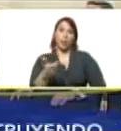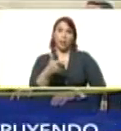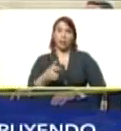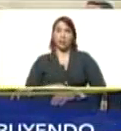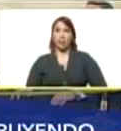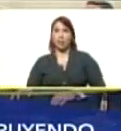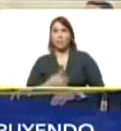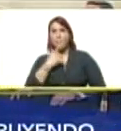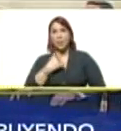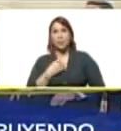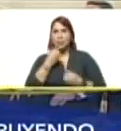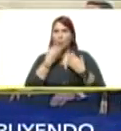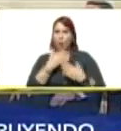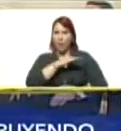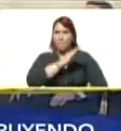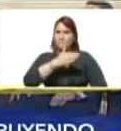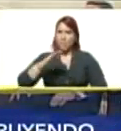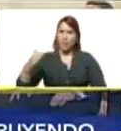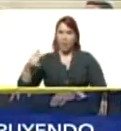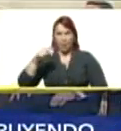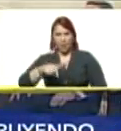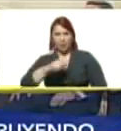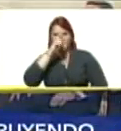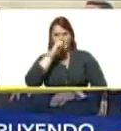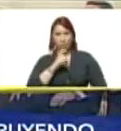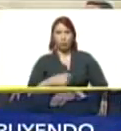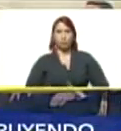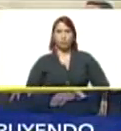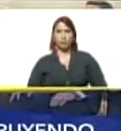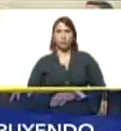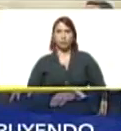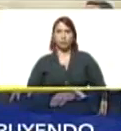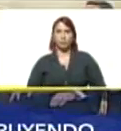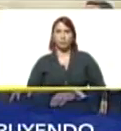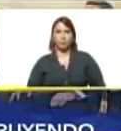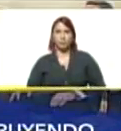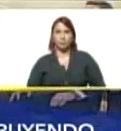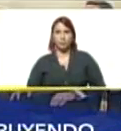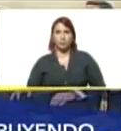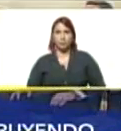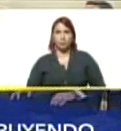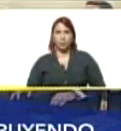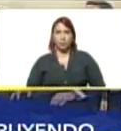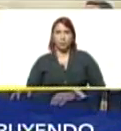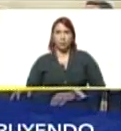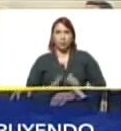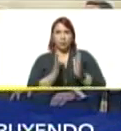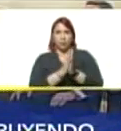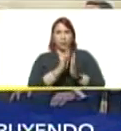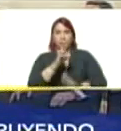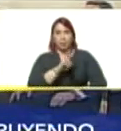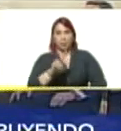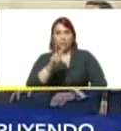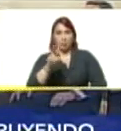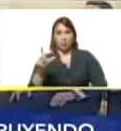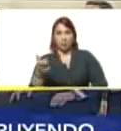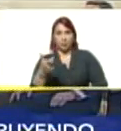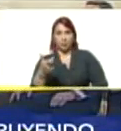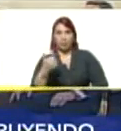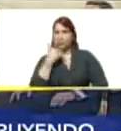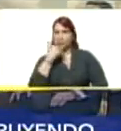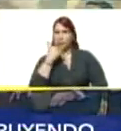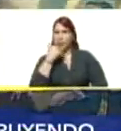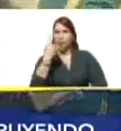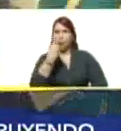dicen que son muy buenas en esta época del año. ¿Ah? San Vicente y las Granadinas queda una hora desde